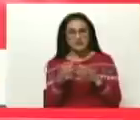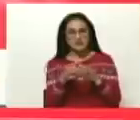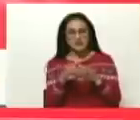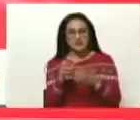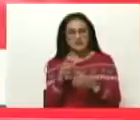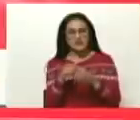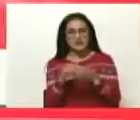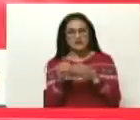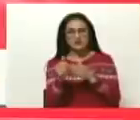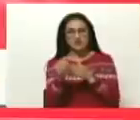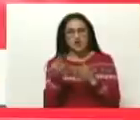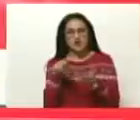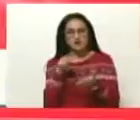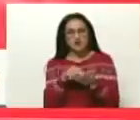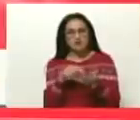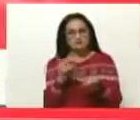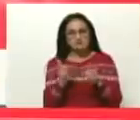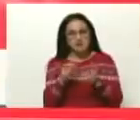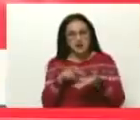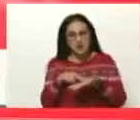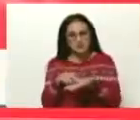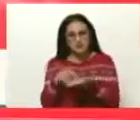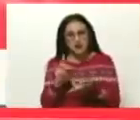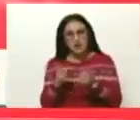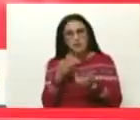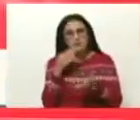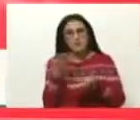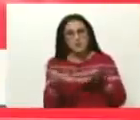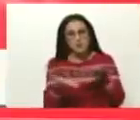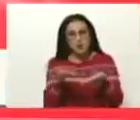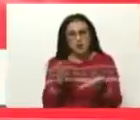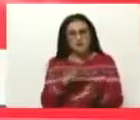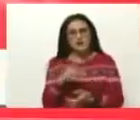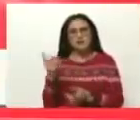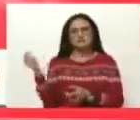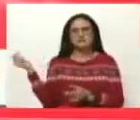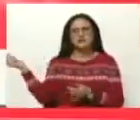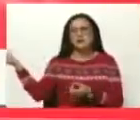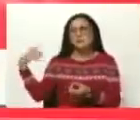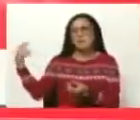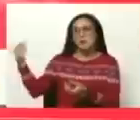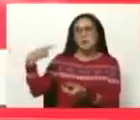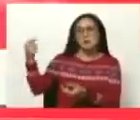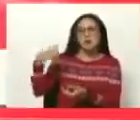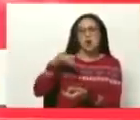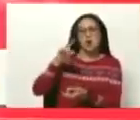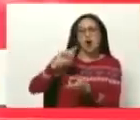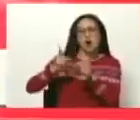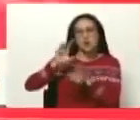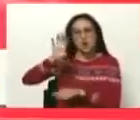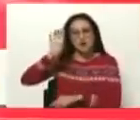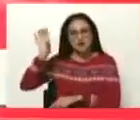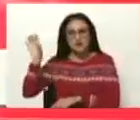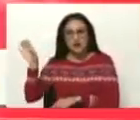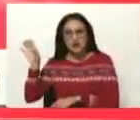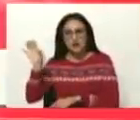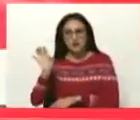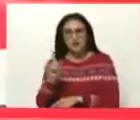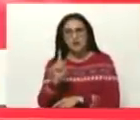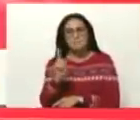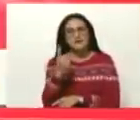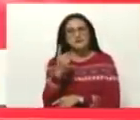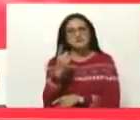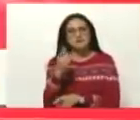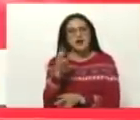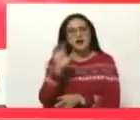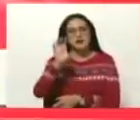las recomendaciones, las propuestas que vienen de los estados y principales ciudades del